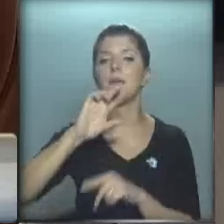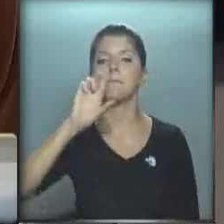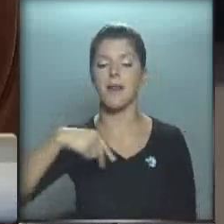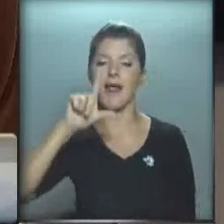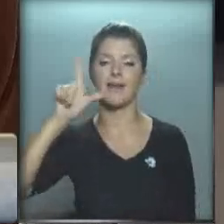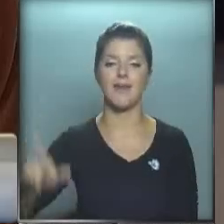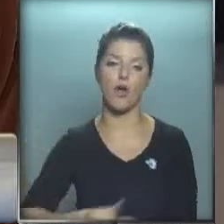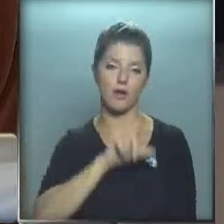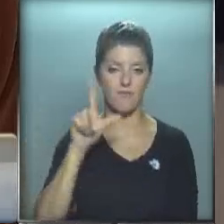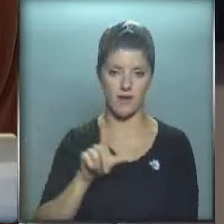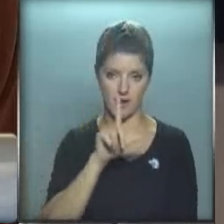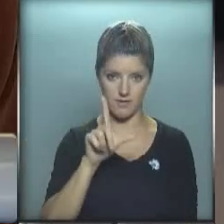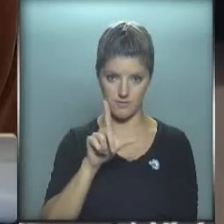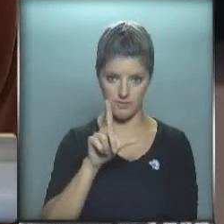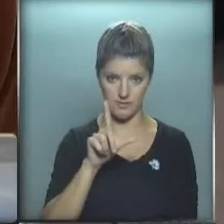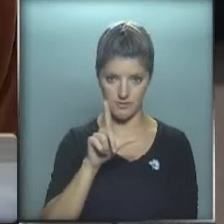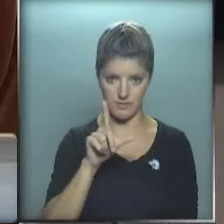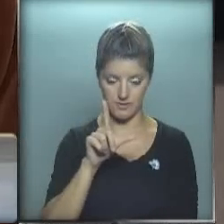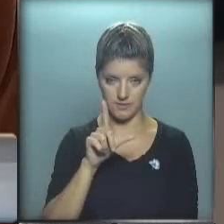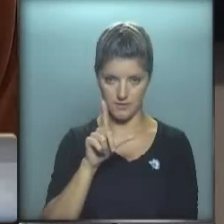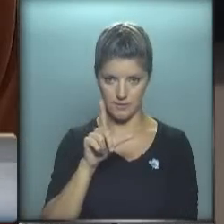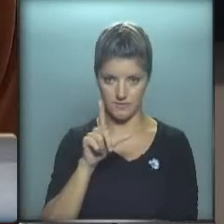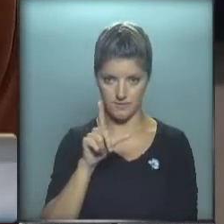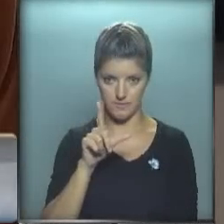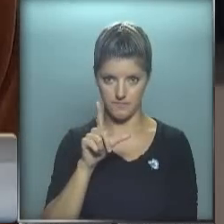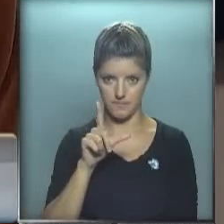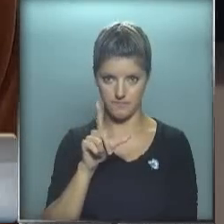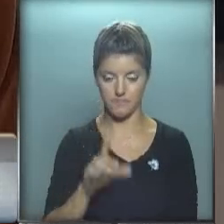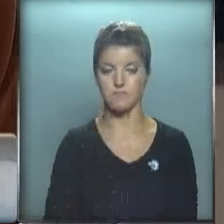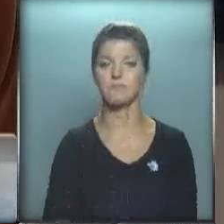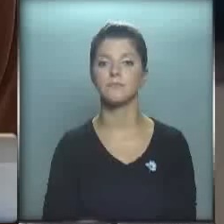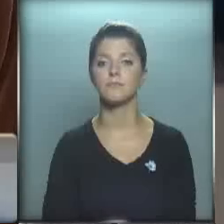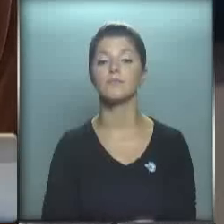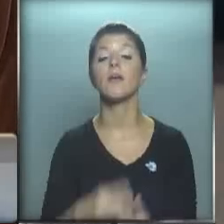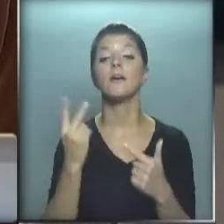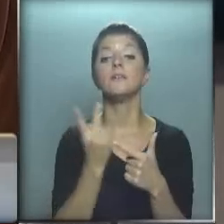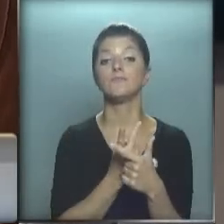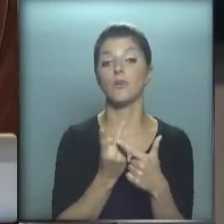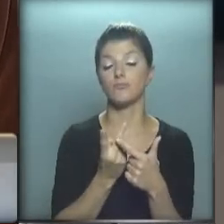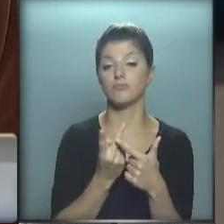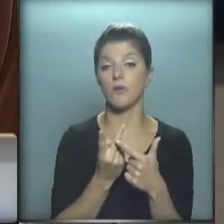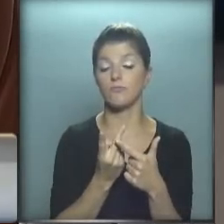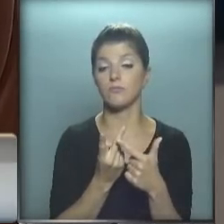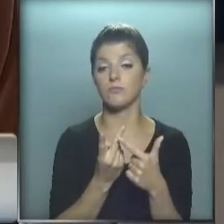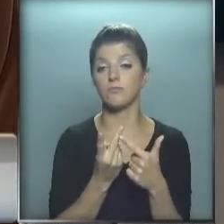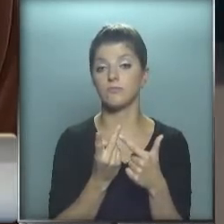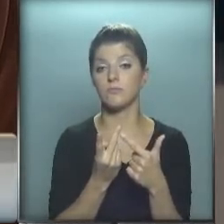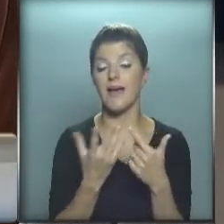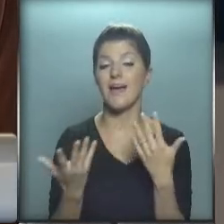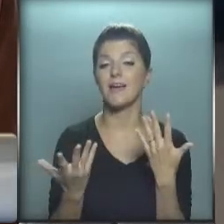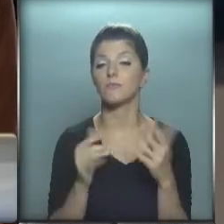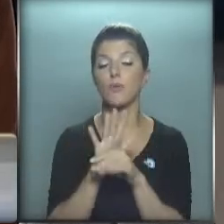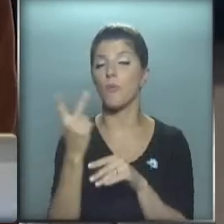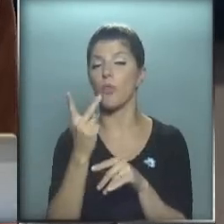que de la política de Bruselas eh el hay dos eh